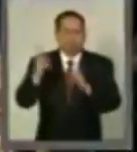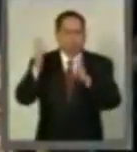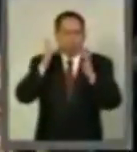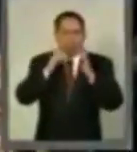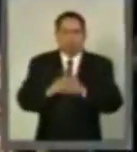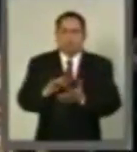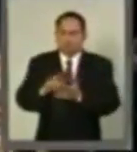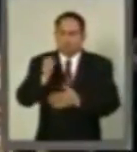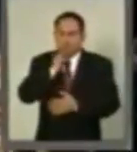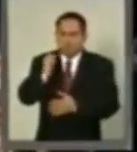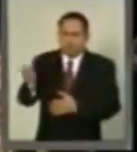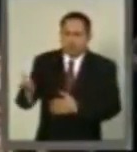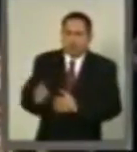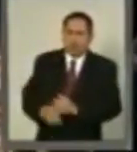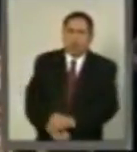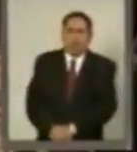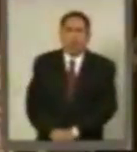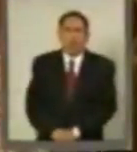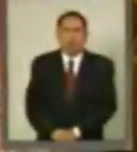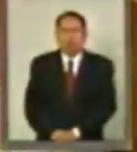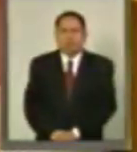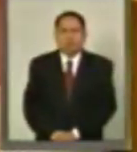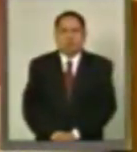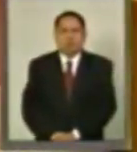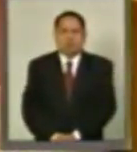Gracias, senadora. Gracias, secretario.